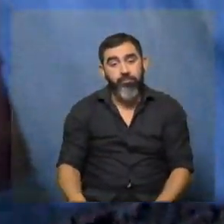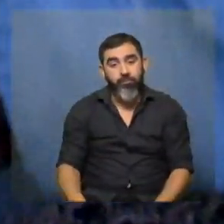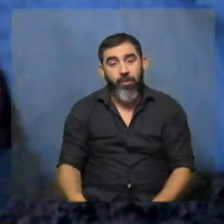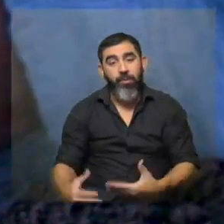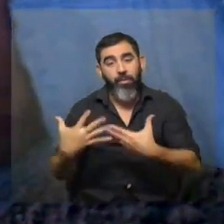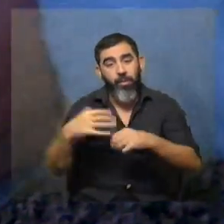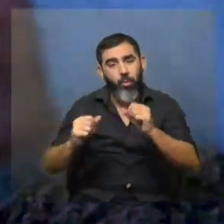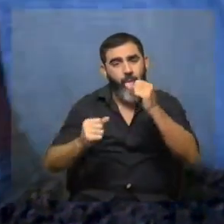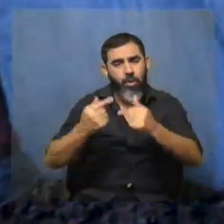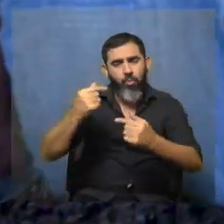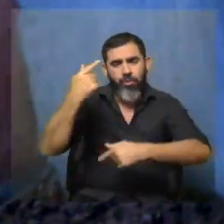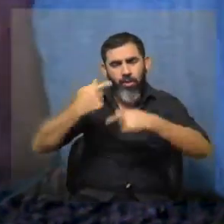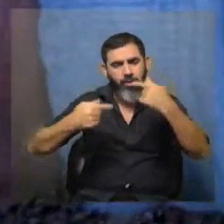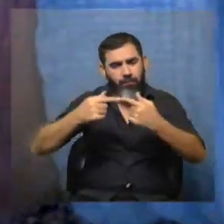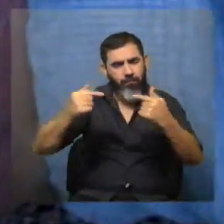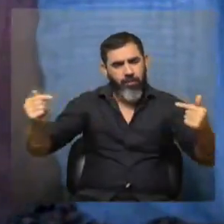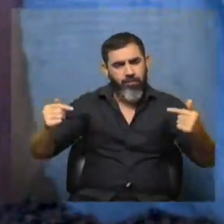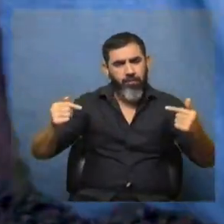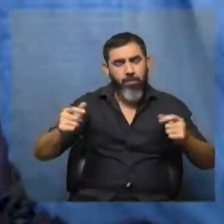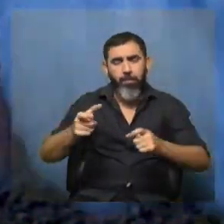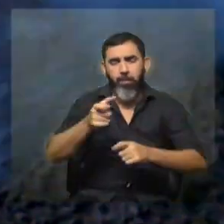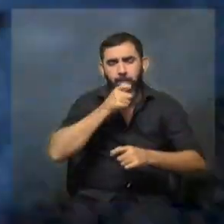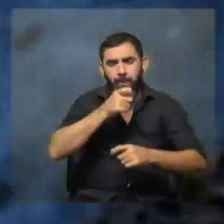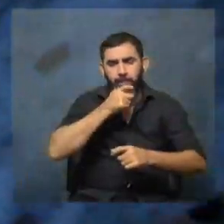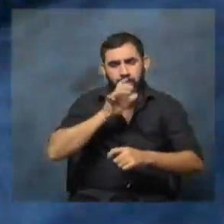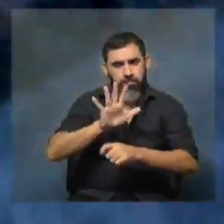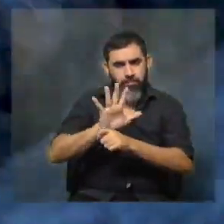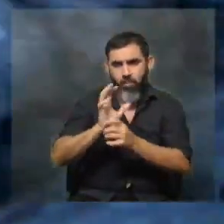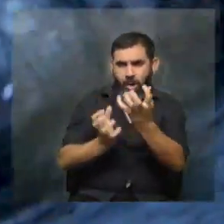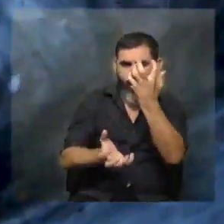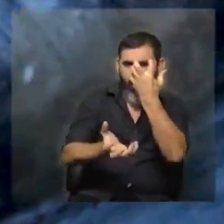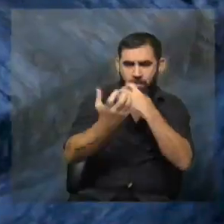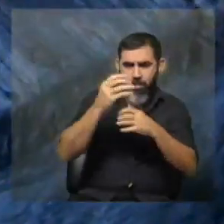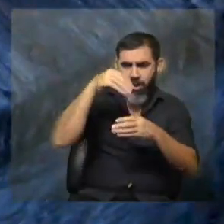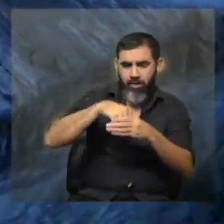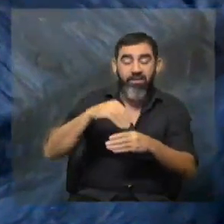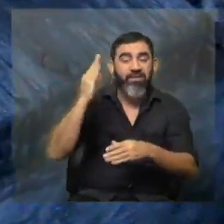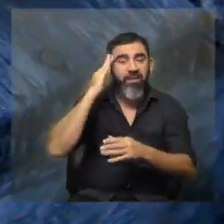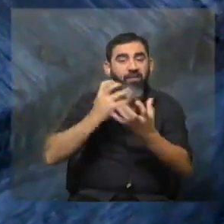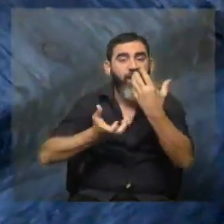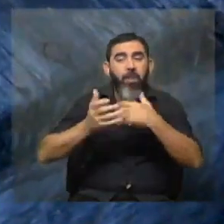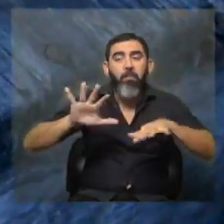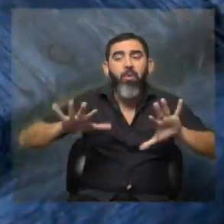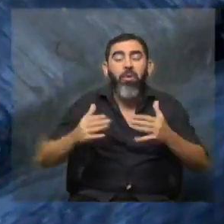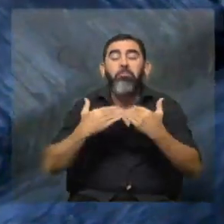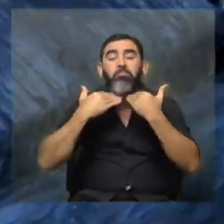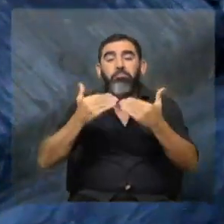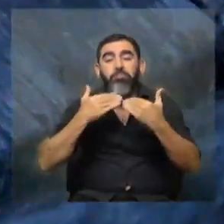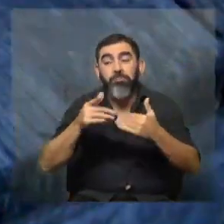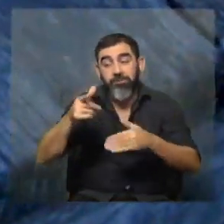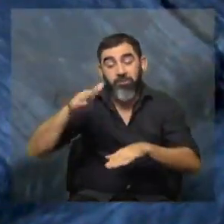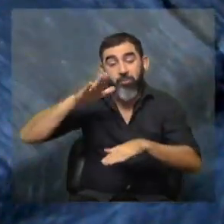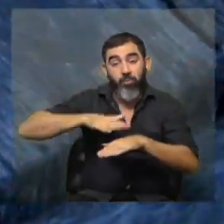con piezas distintas a las piedras que eran como animales. Ahí adentro sabía que eran animales, pero no sabía lo que eran. Y desde ese